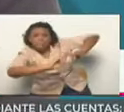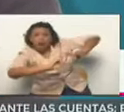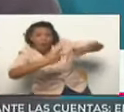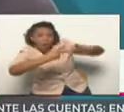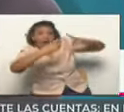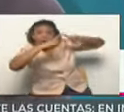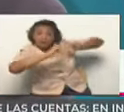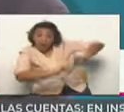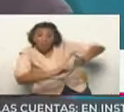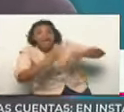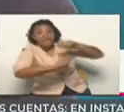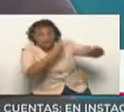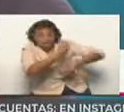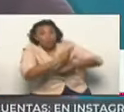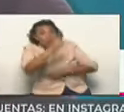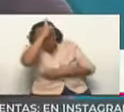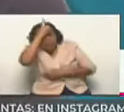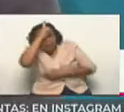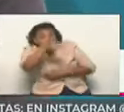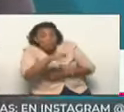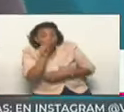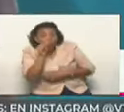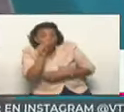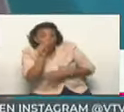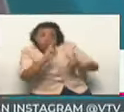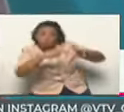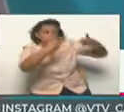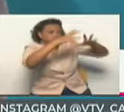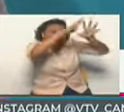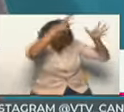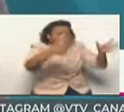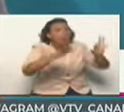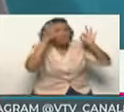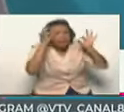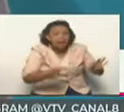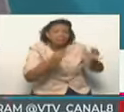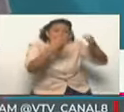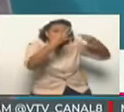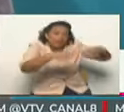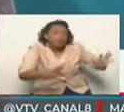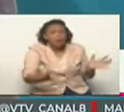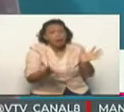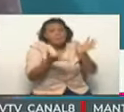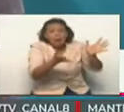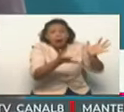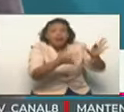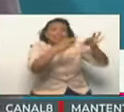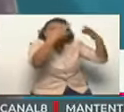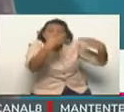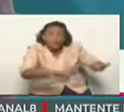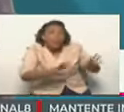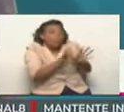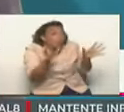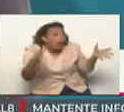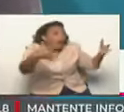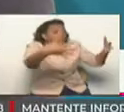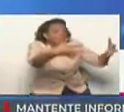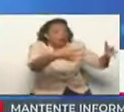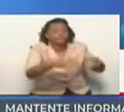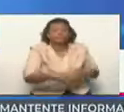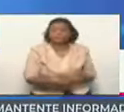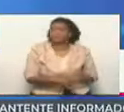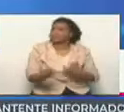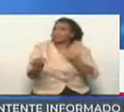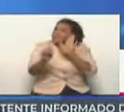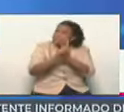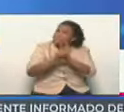fue lo hecho por el alemán, por el europeo, y no lo que la naturaleza mostraba en estado natural cuando él se llevó la piedra. Algo muy simbólico,